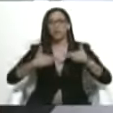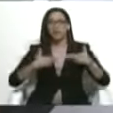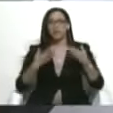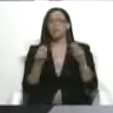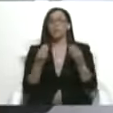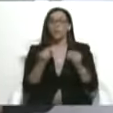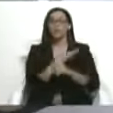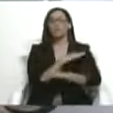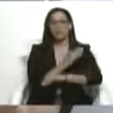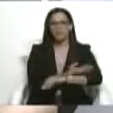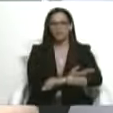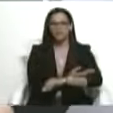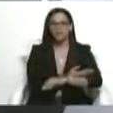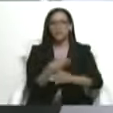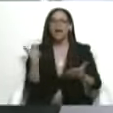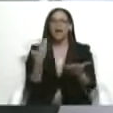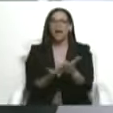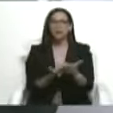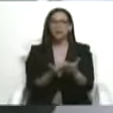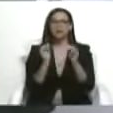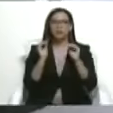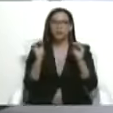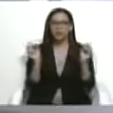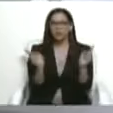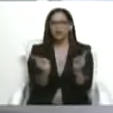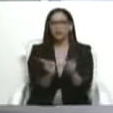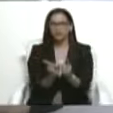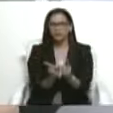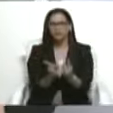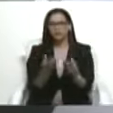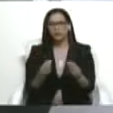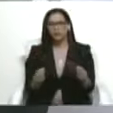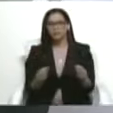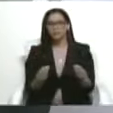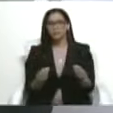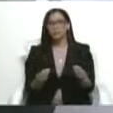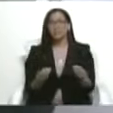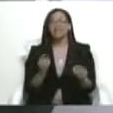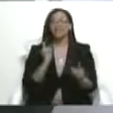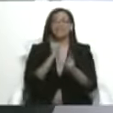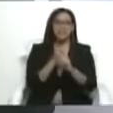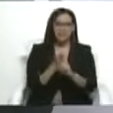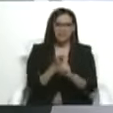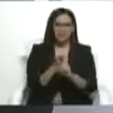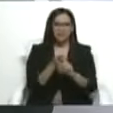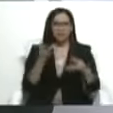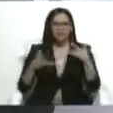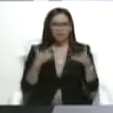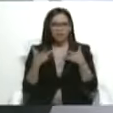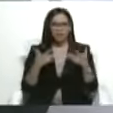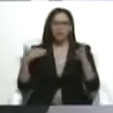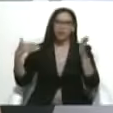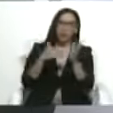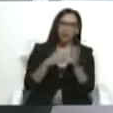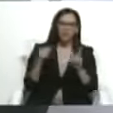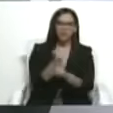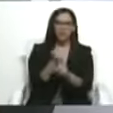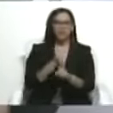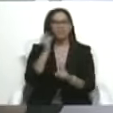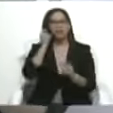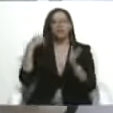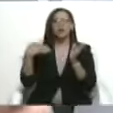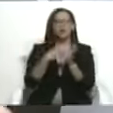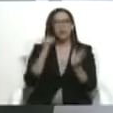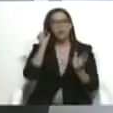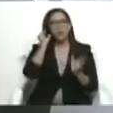graves hasta los llamados menos graves. Desde acciones en contra o violencia de género contra las